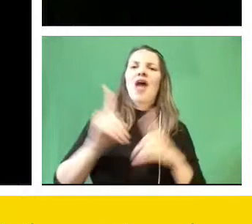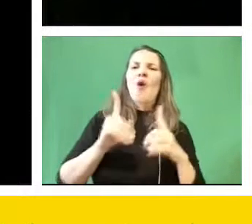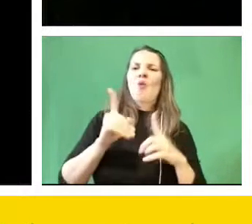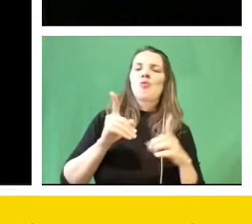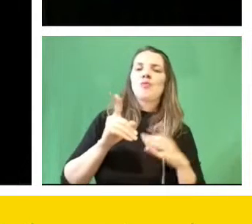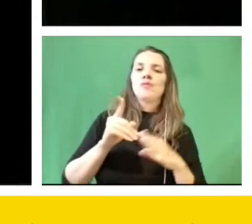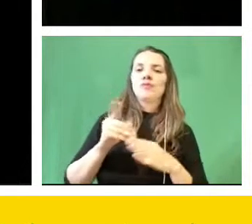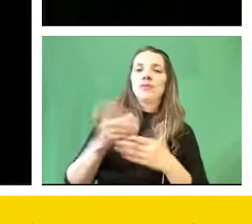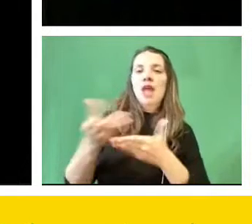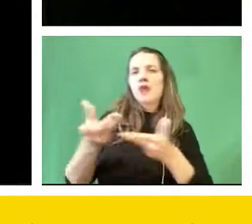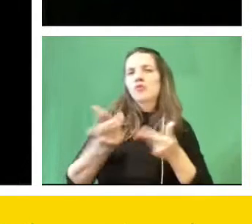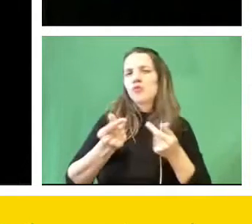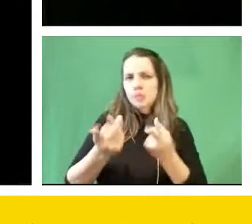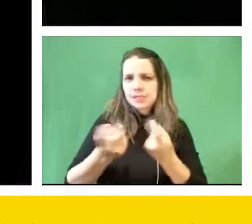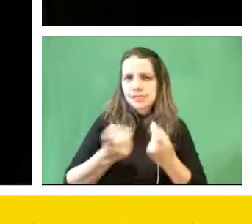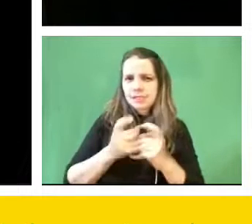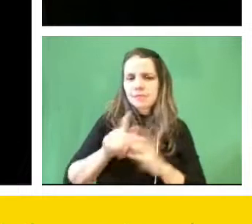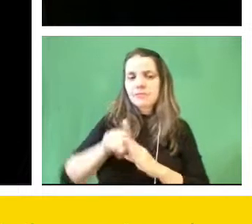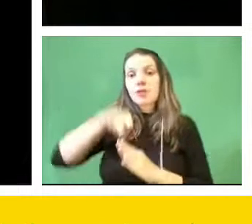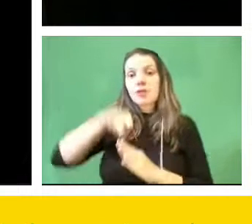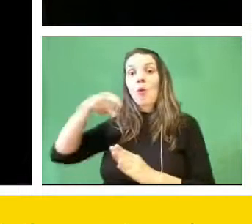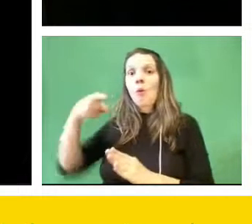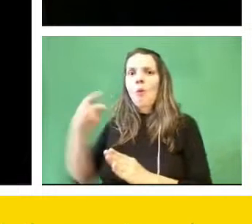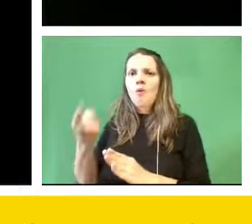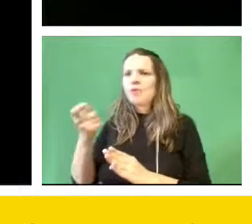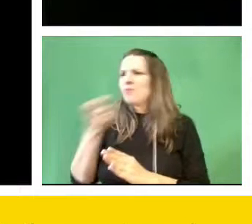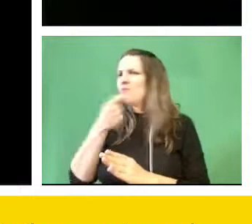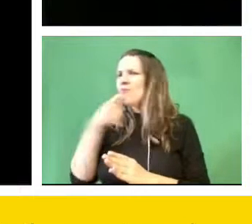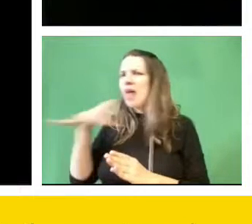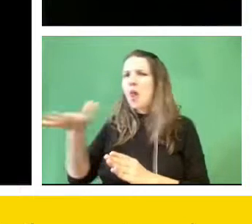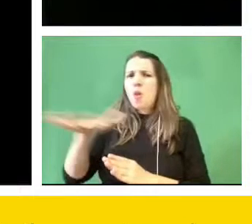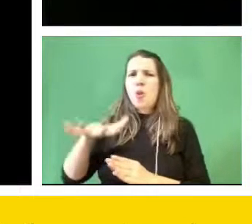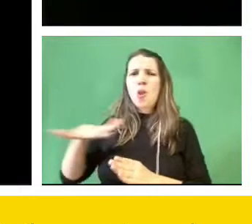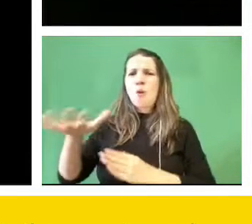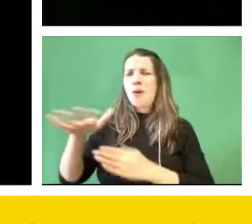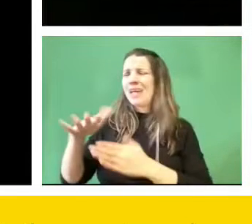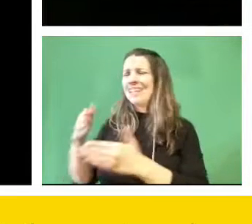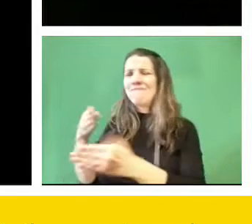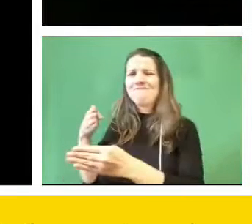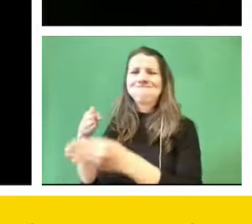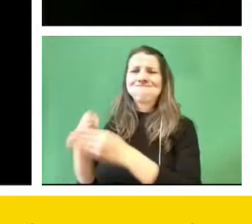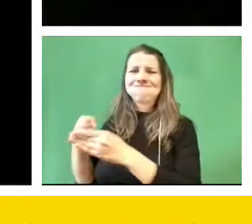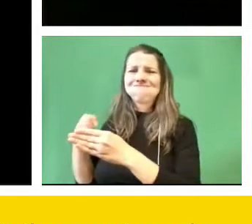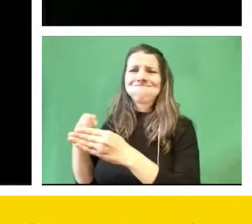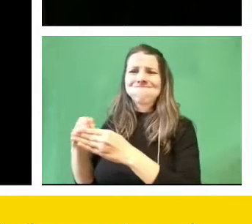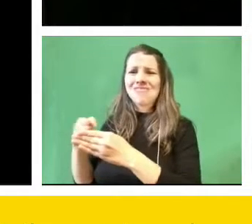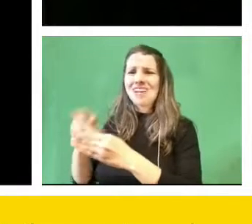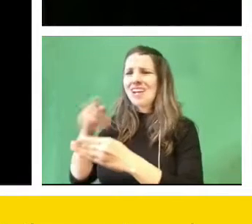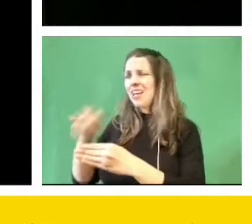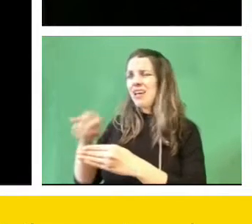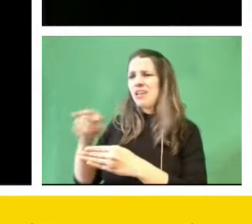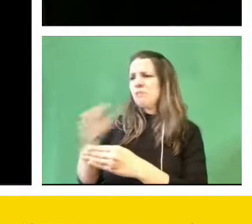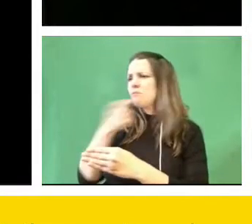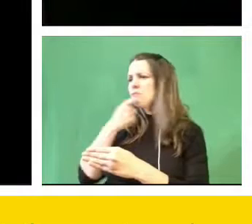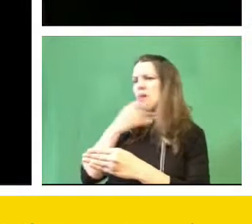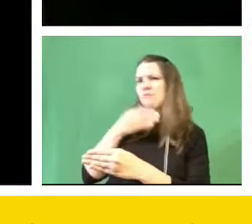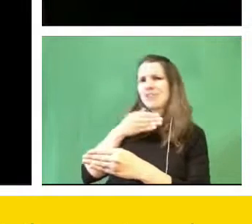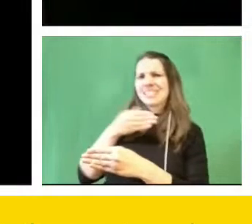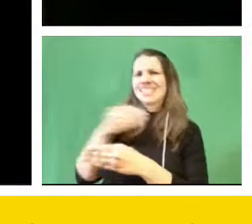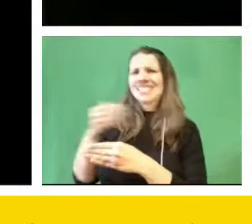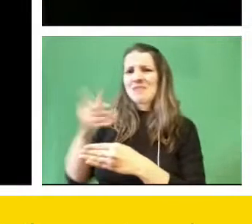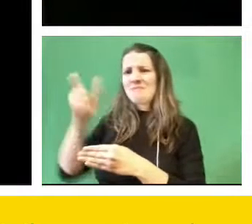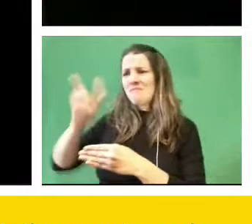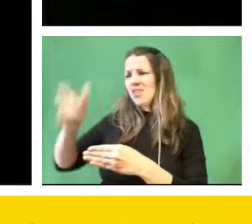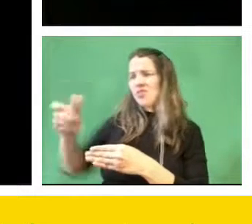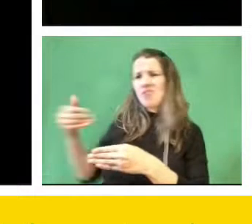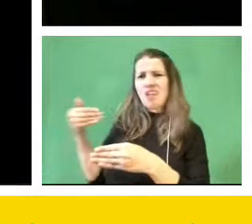llegando hasta la imposibilidad, espacios que definitivamente los encuestados decían, no quiero ni siquiera acercarme por allá porque